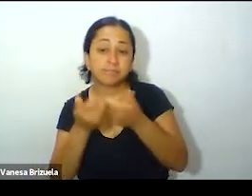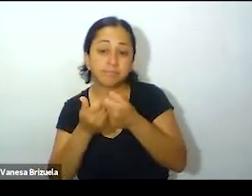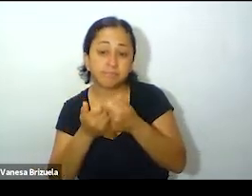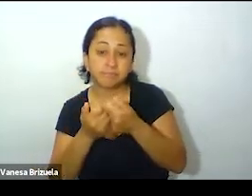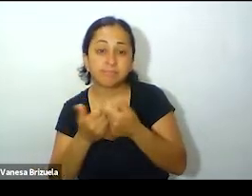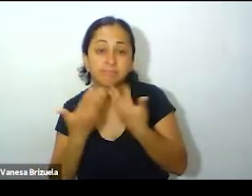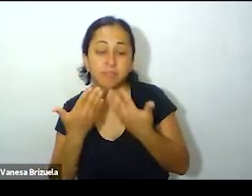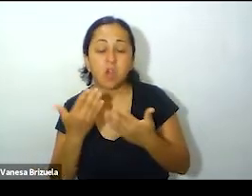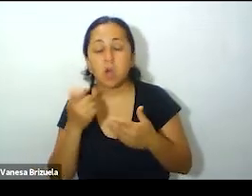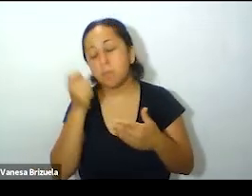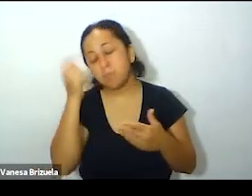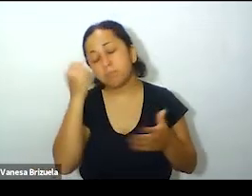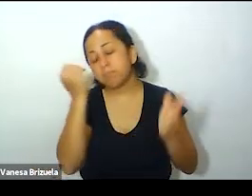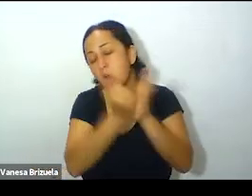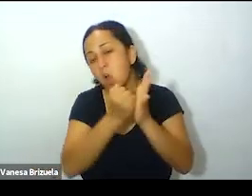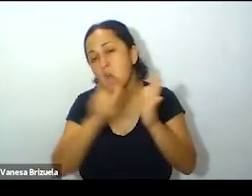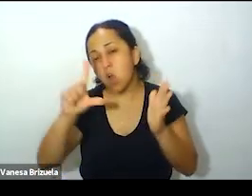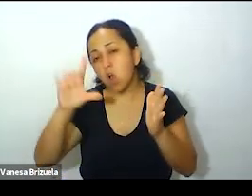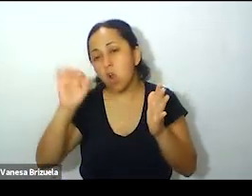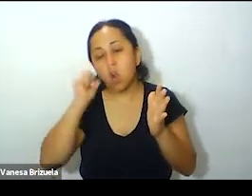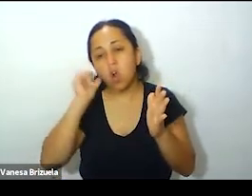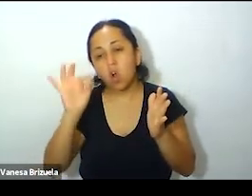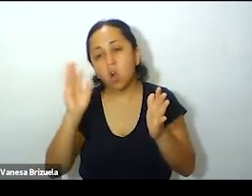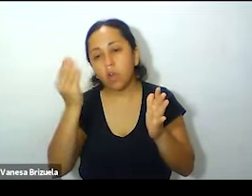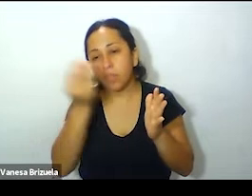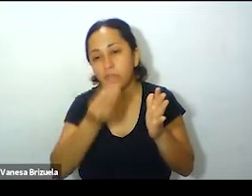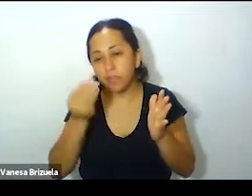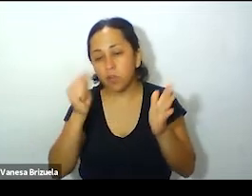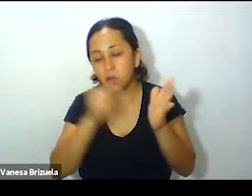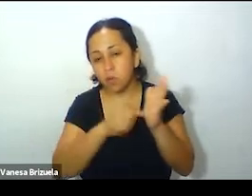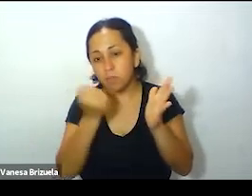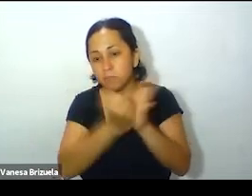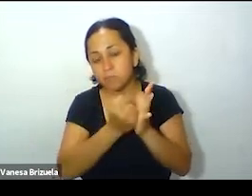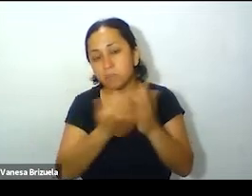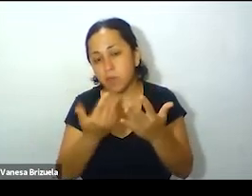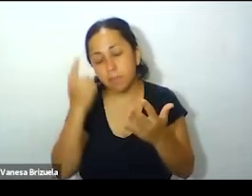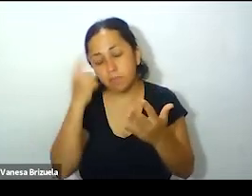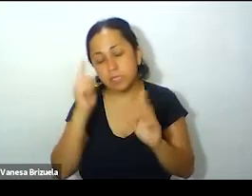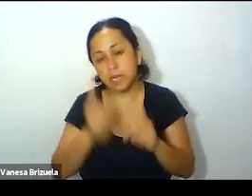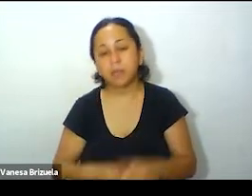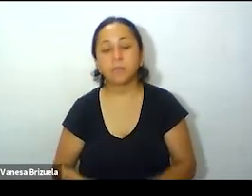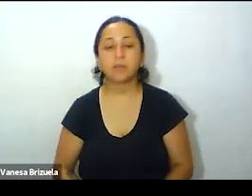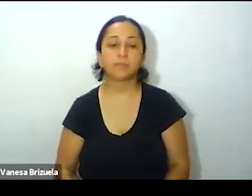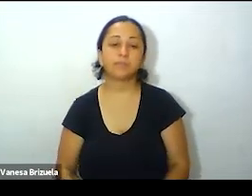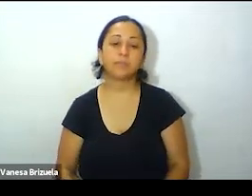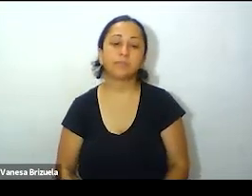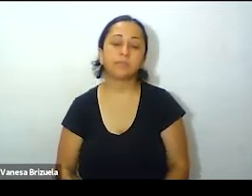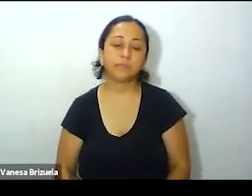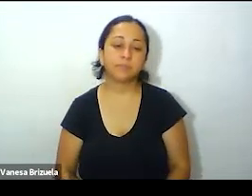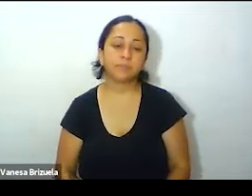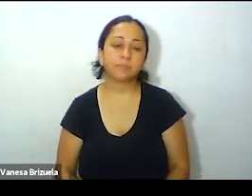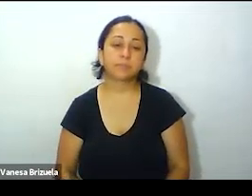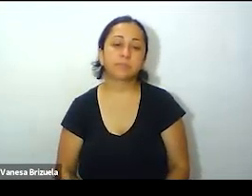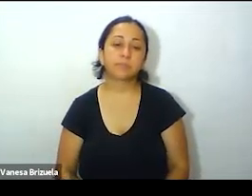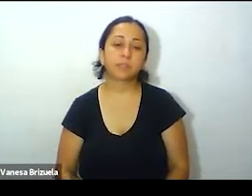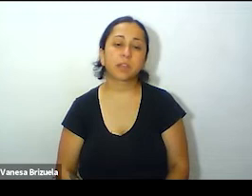Y cuando tenga que diseñar un logo, Inkscape, que ya también les tienen una introducción. Pero